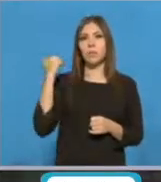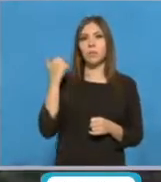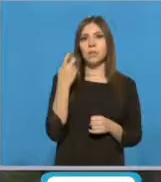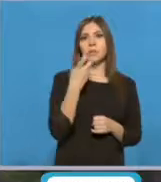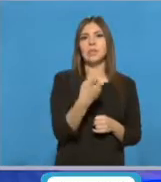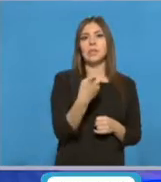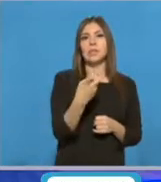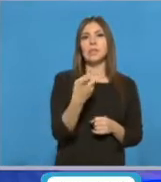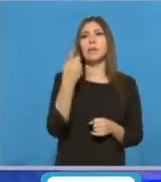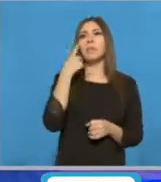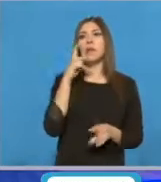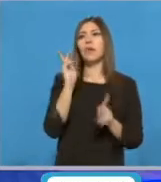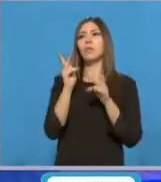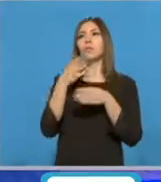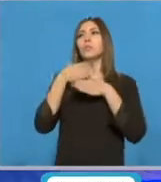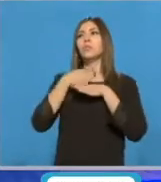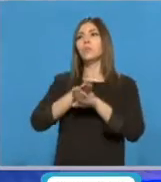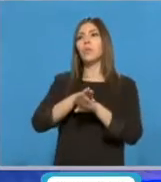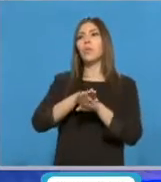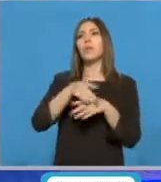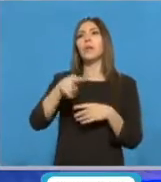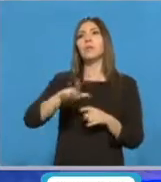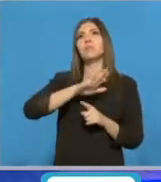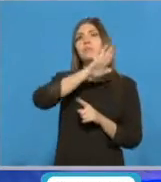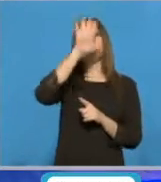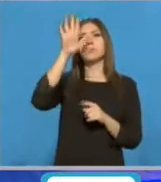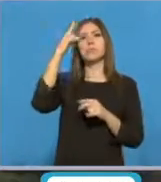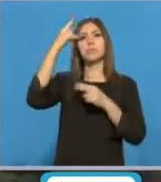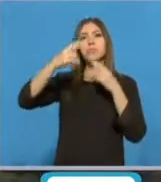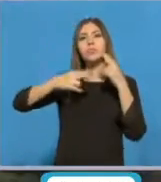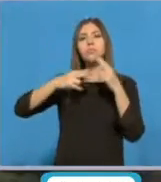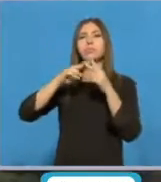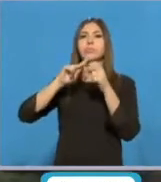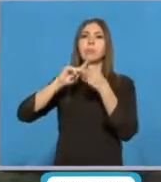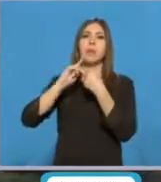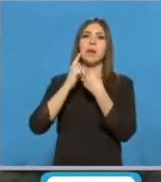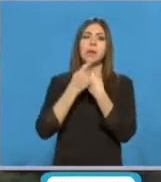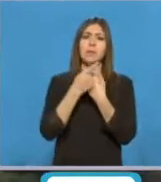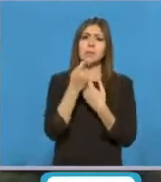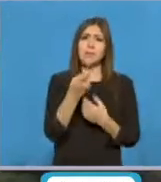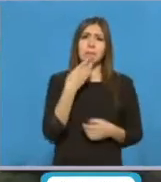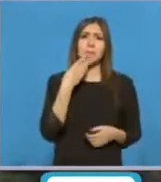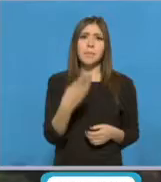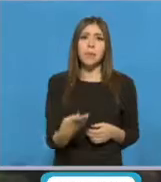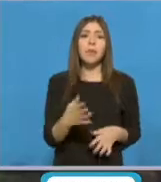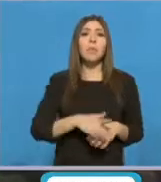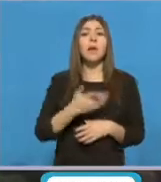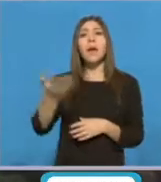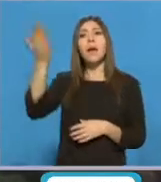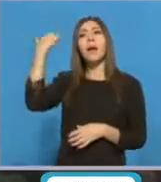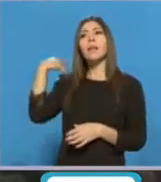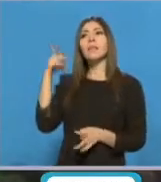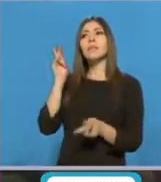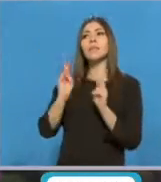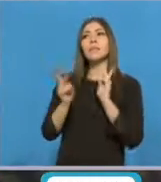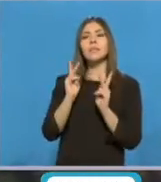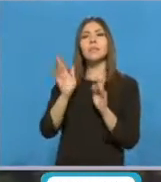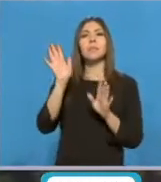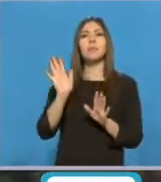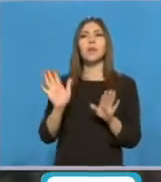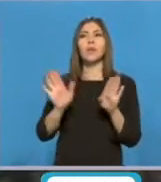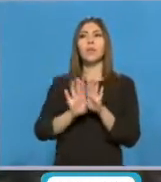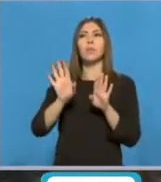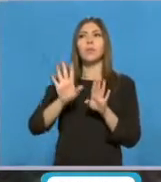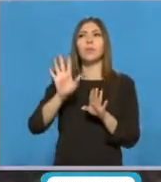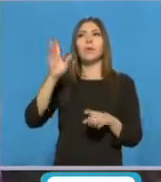¿no? Este pretexto para hablar del espacio, porque nos hace bien. Ahorita simplemente en lo que estuvimos comentando hicimos como un pequeño